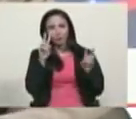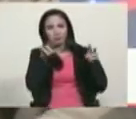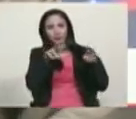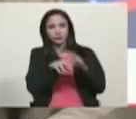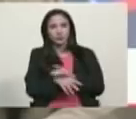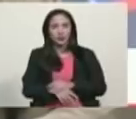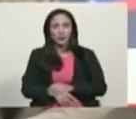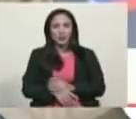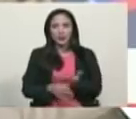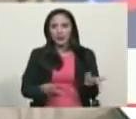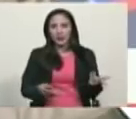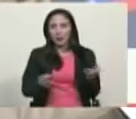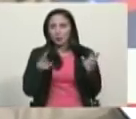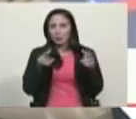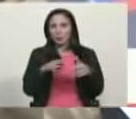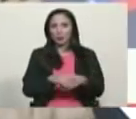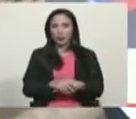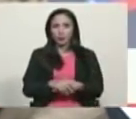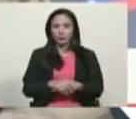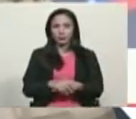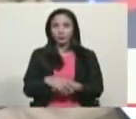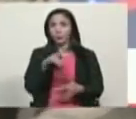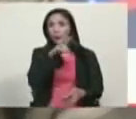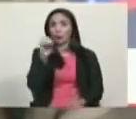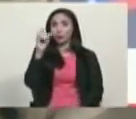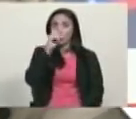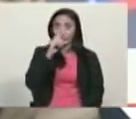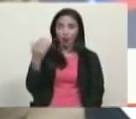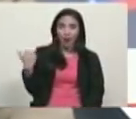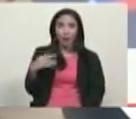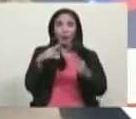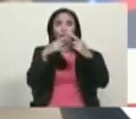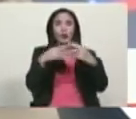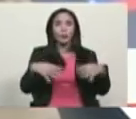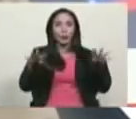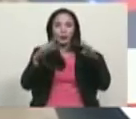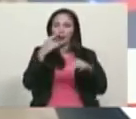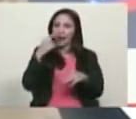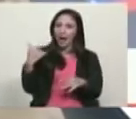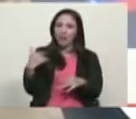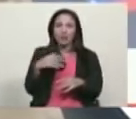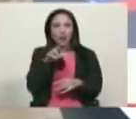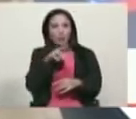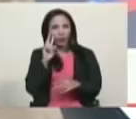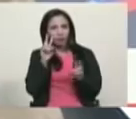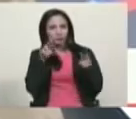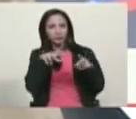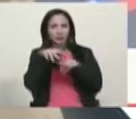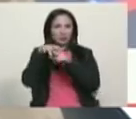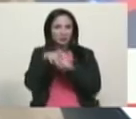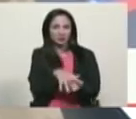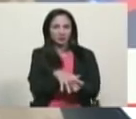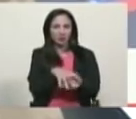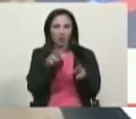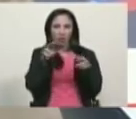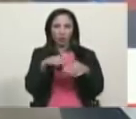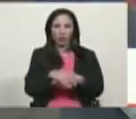republicana, de nuestros 200 años como república, Venezuela había sido sometida